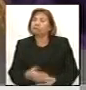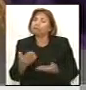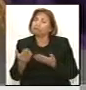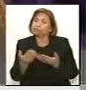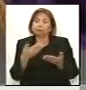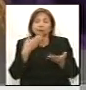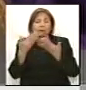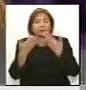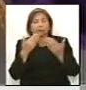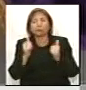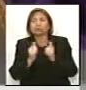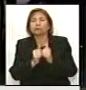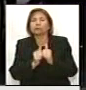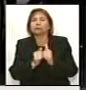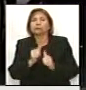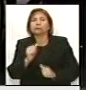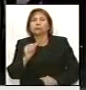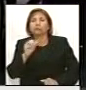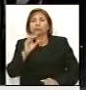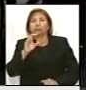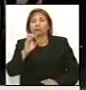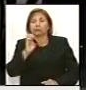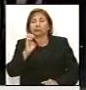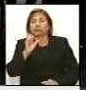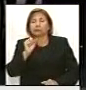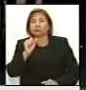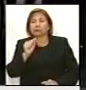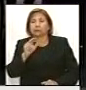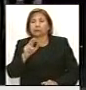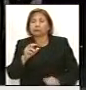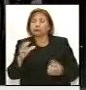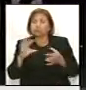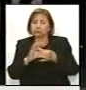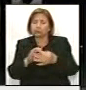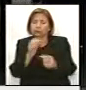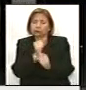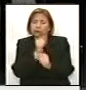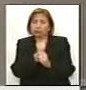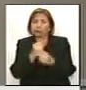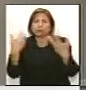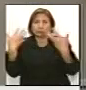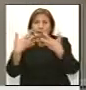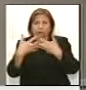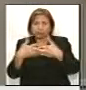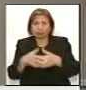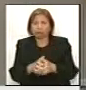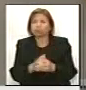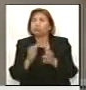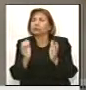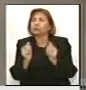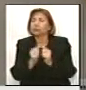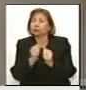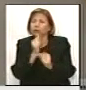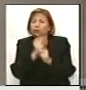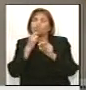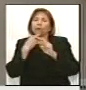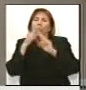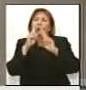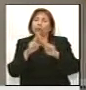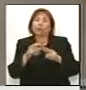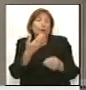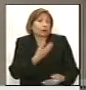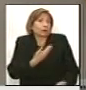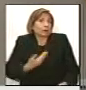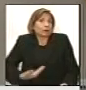locución, el legislador César Segura aseguró que se requiere trabajar de manera articulada a fin de asegurar resultados, pero si el